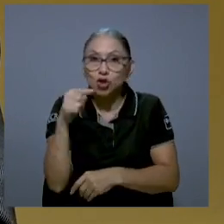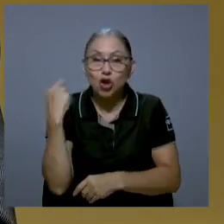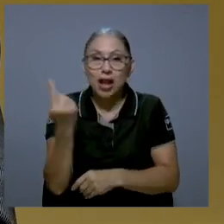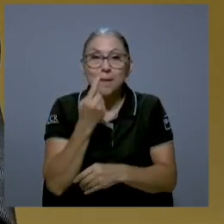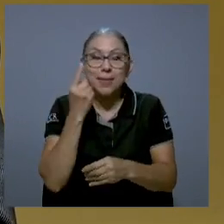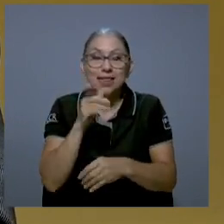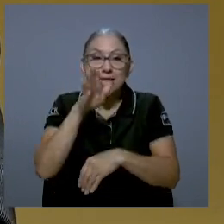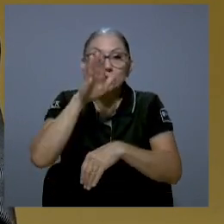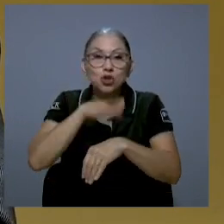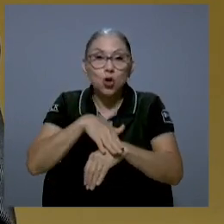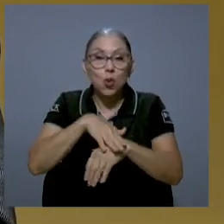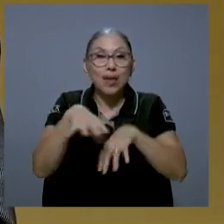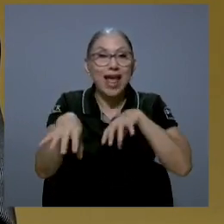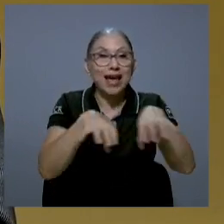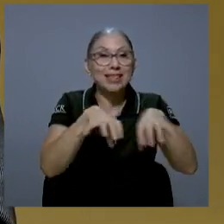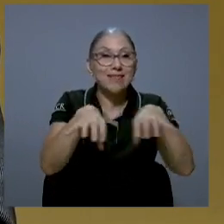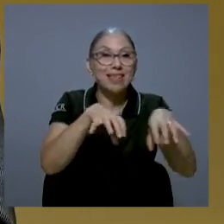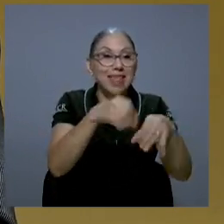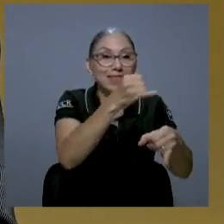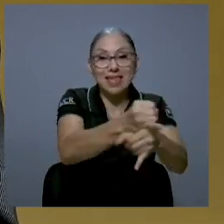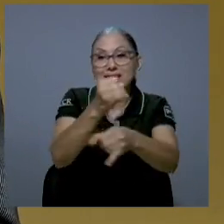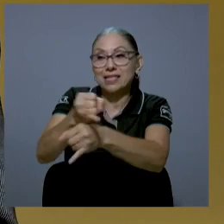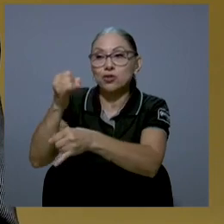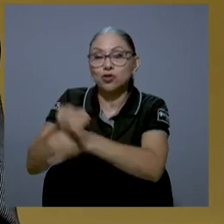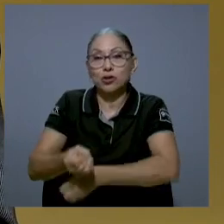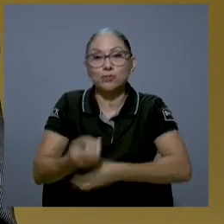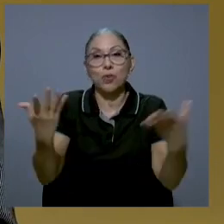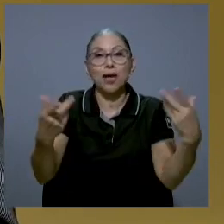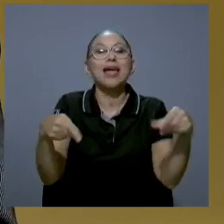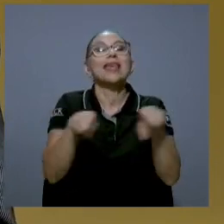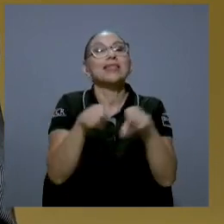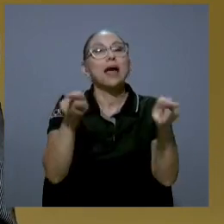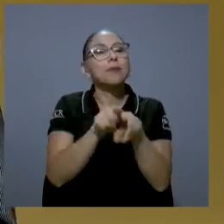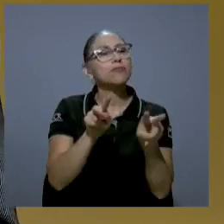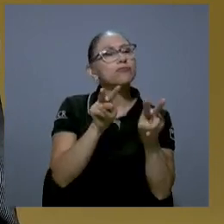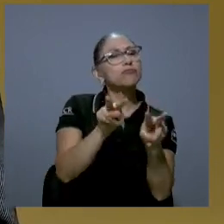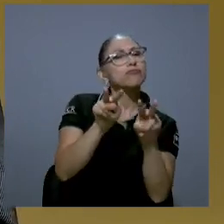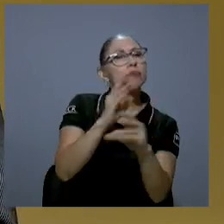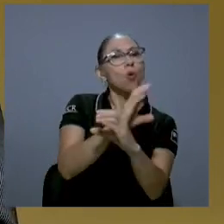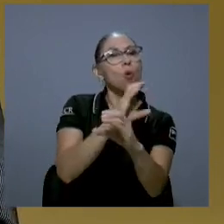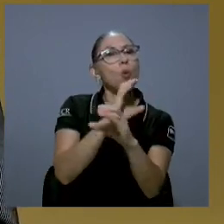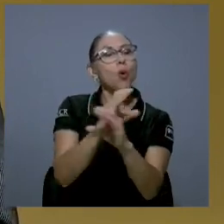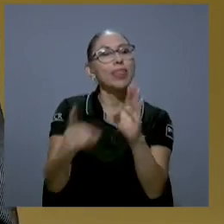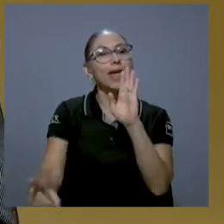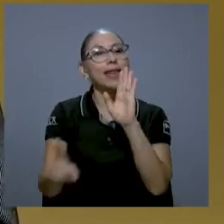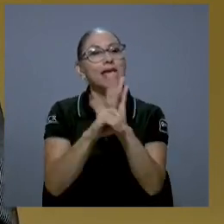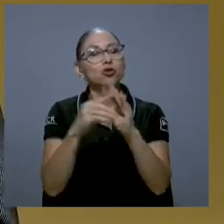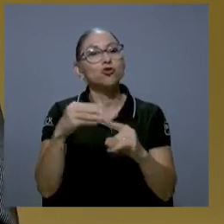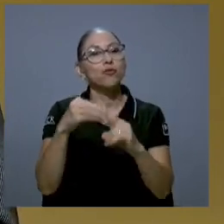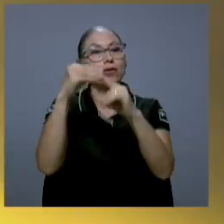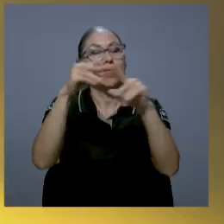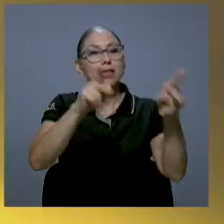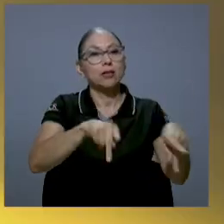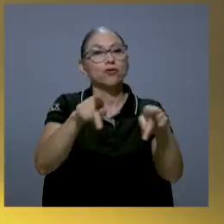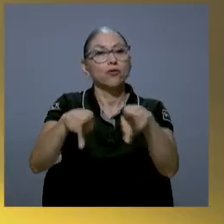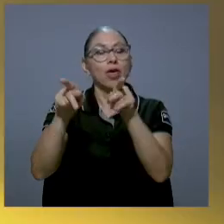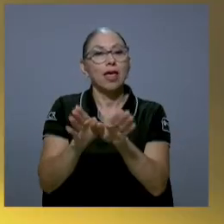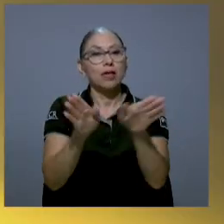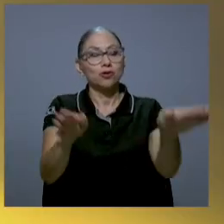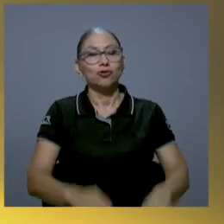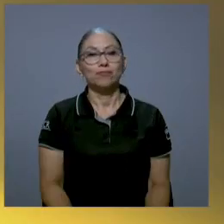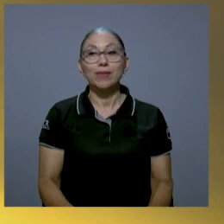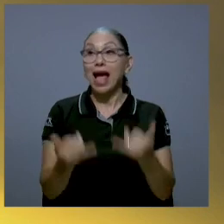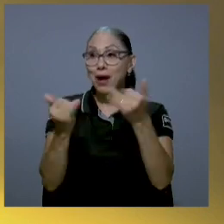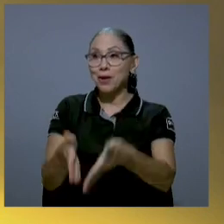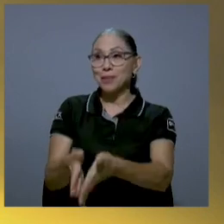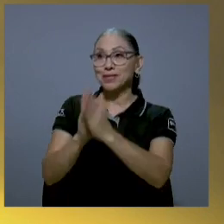a la actividad de los órganos estatales, sino sobre todo en tutela de los derechos fundamentales de los ciudadanos. Vamos a pedirle al